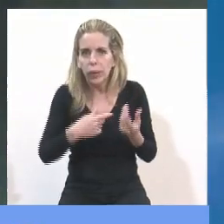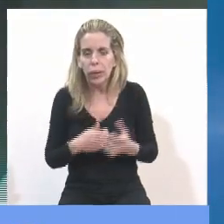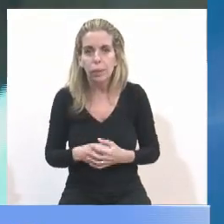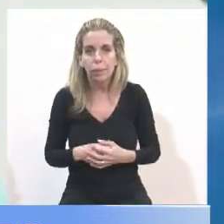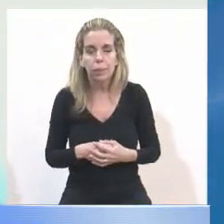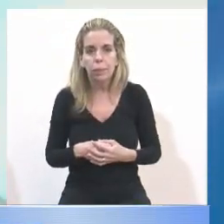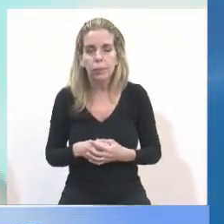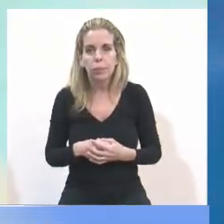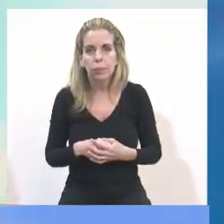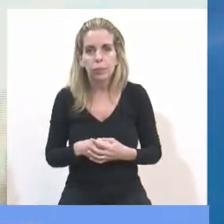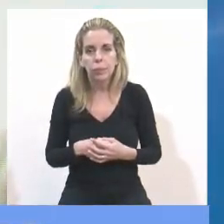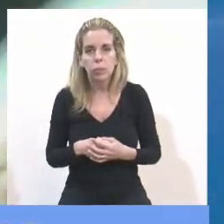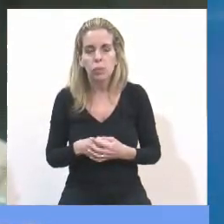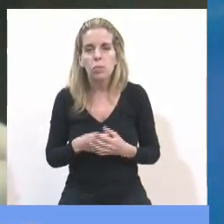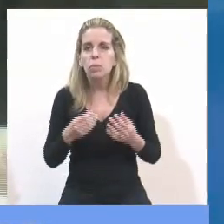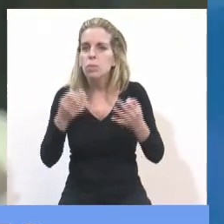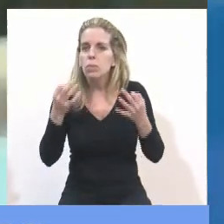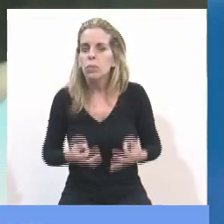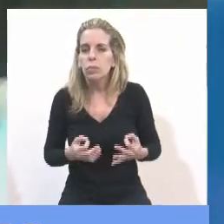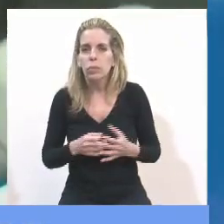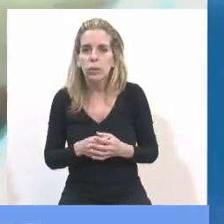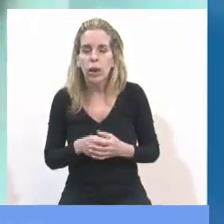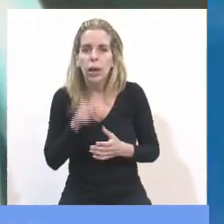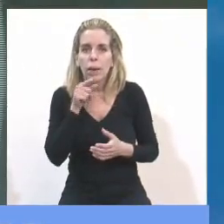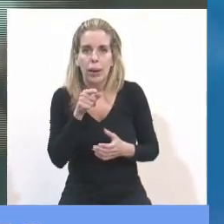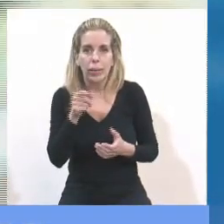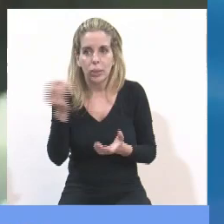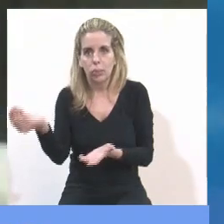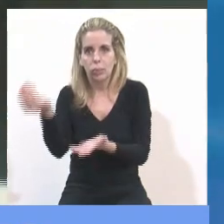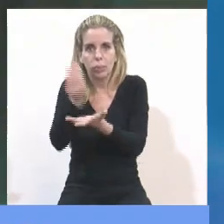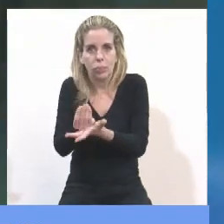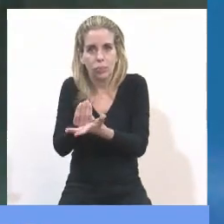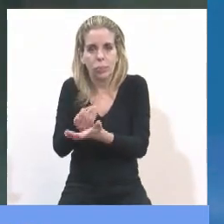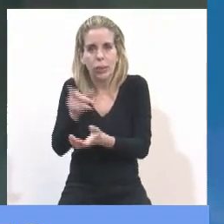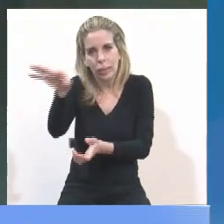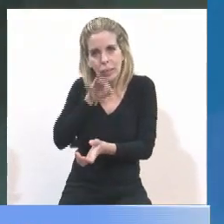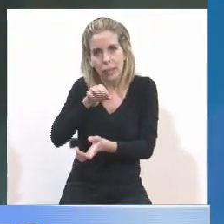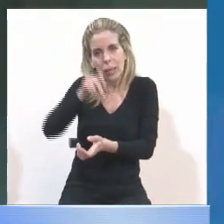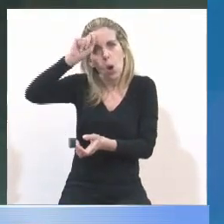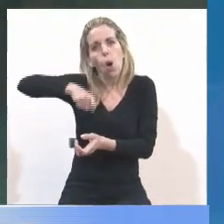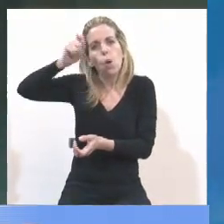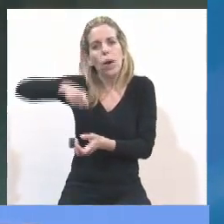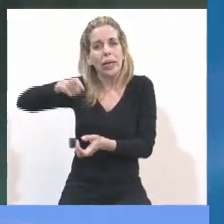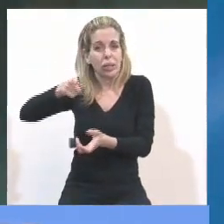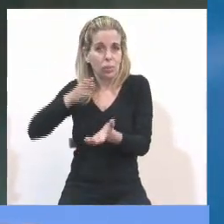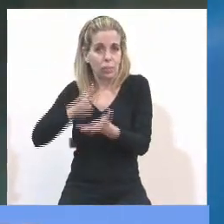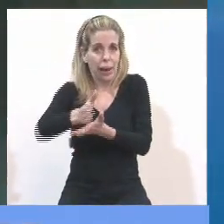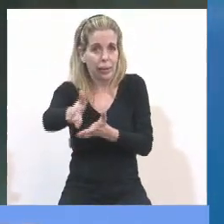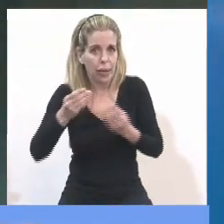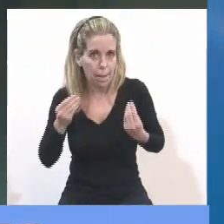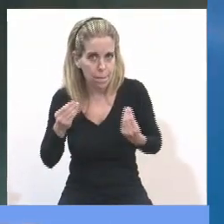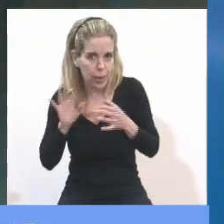constitucionalistas para establecer que esa representación y esa designación trascendental tenía que ver con